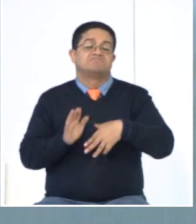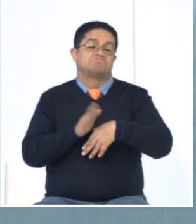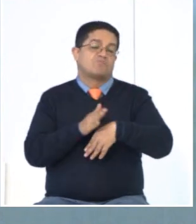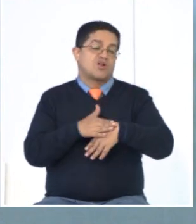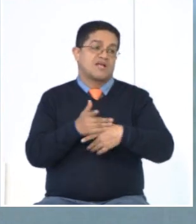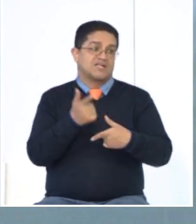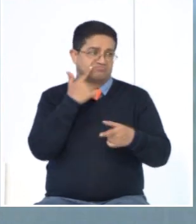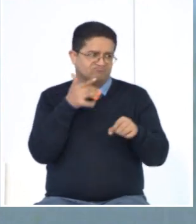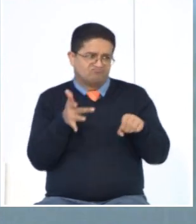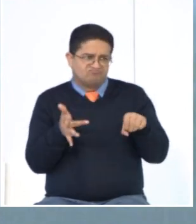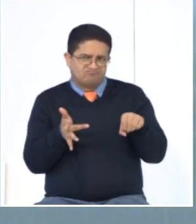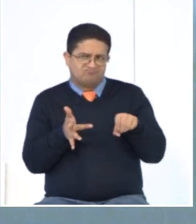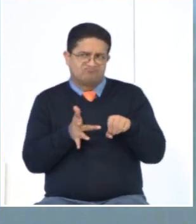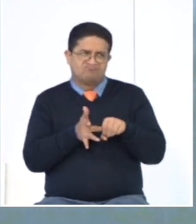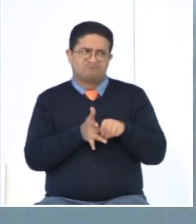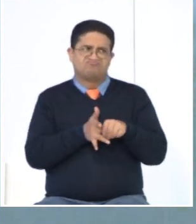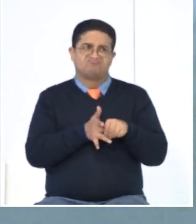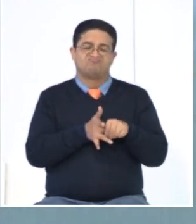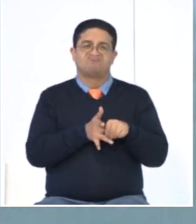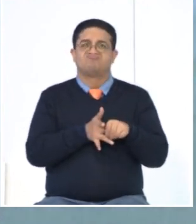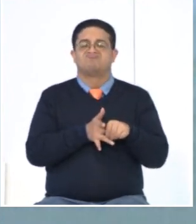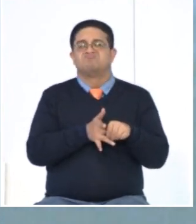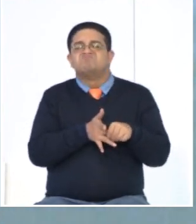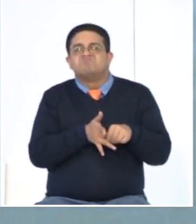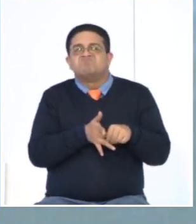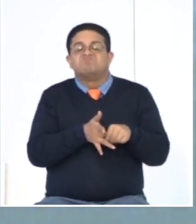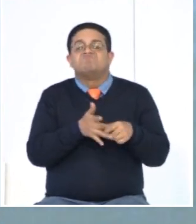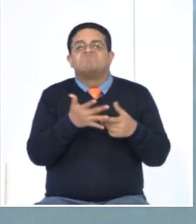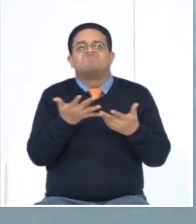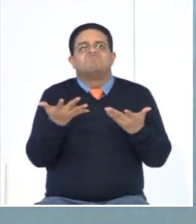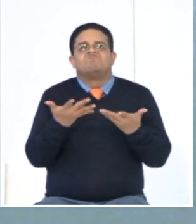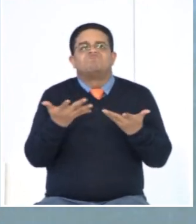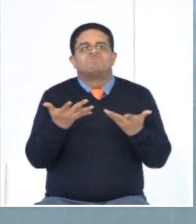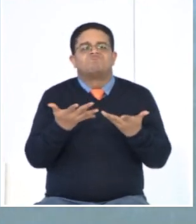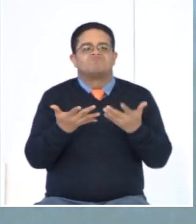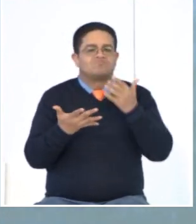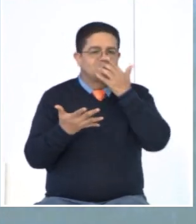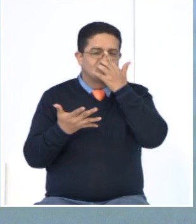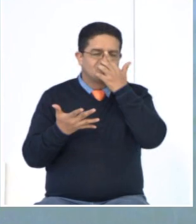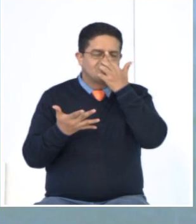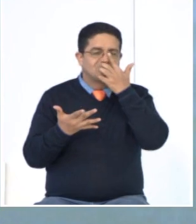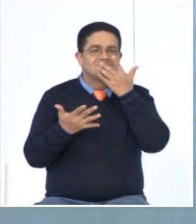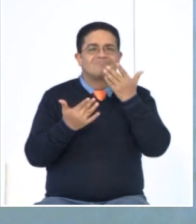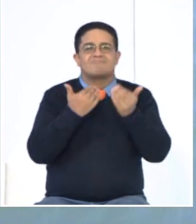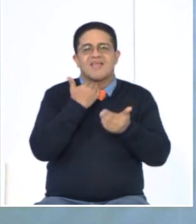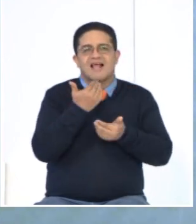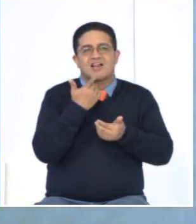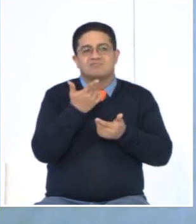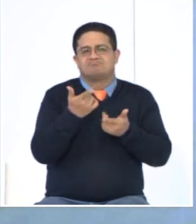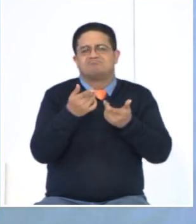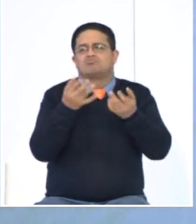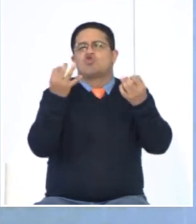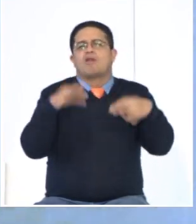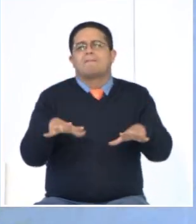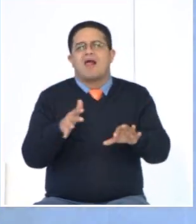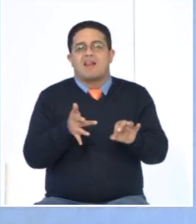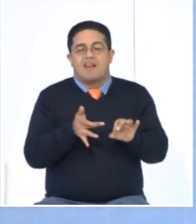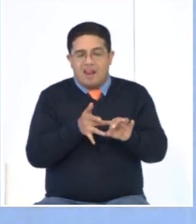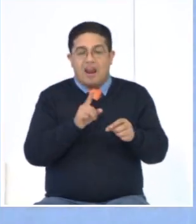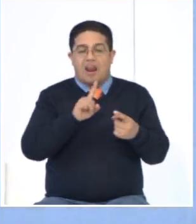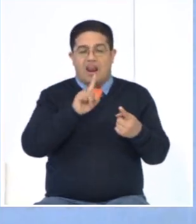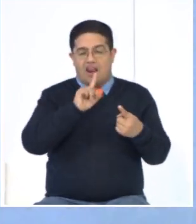un tacto rectal que esté moderadamente, que esté borderline o que esté relativamente normal.